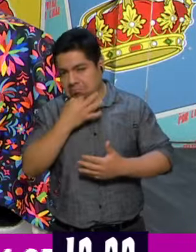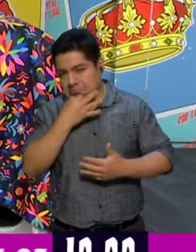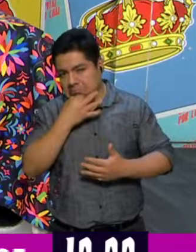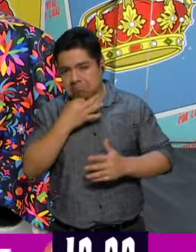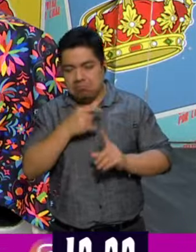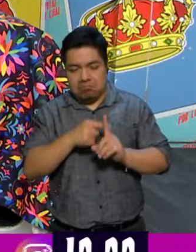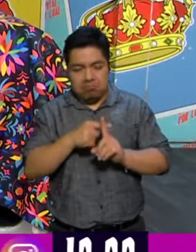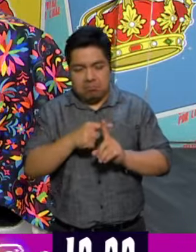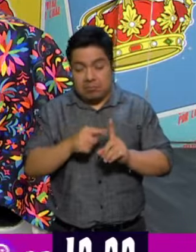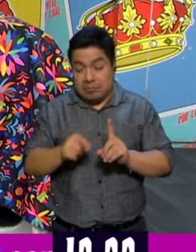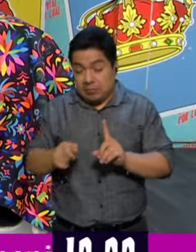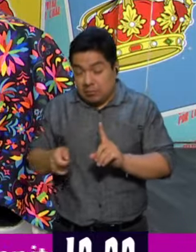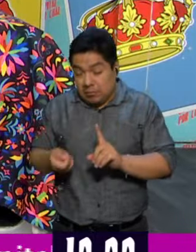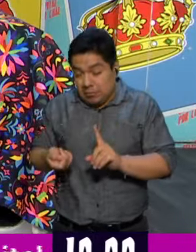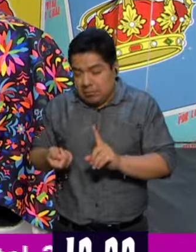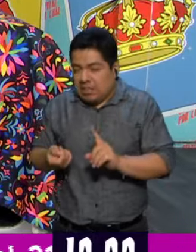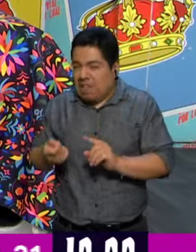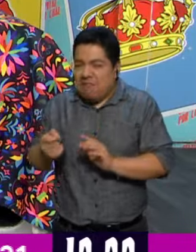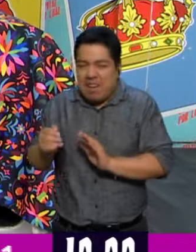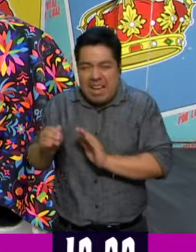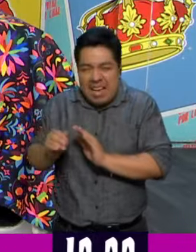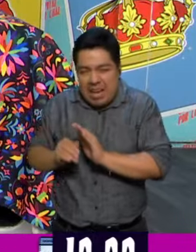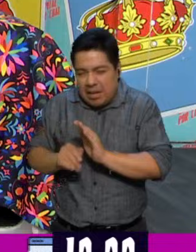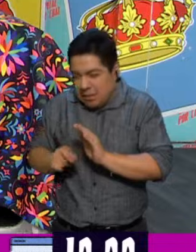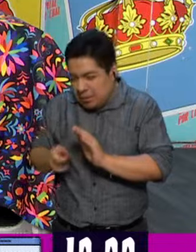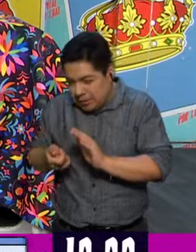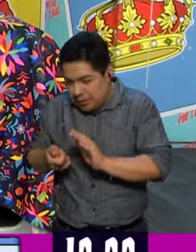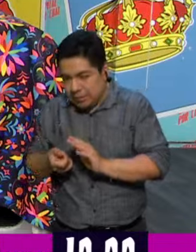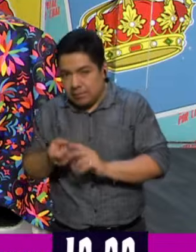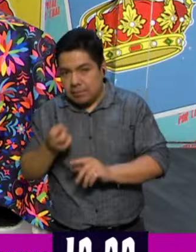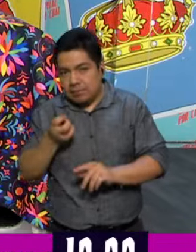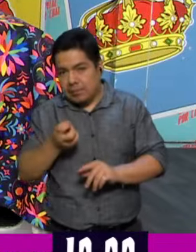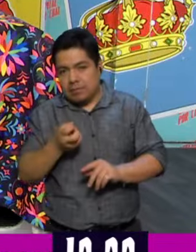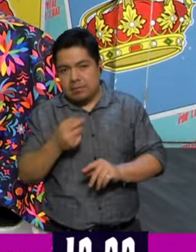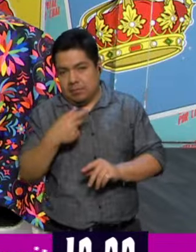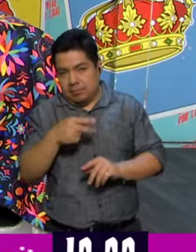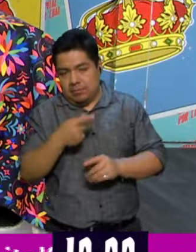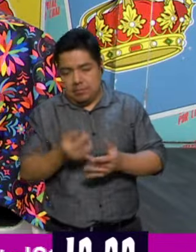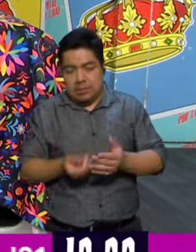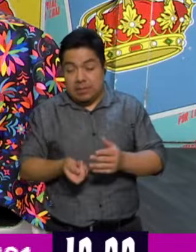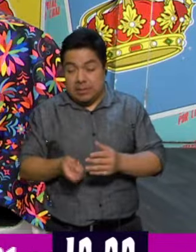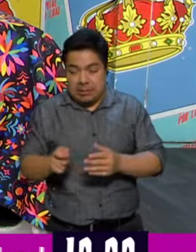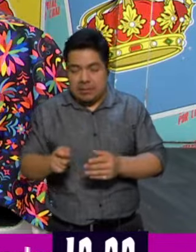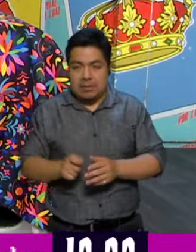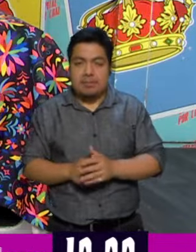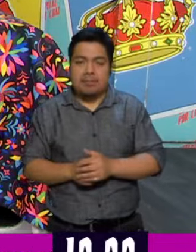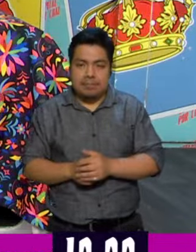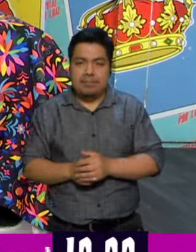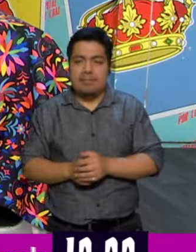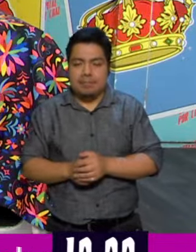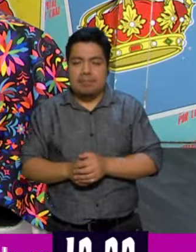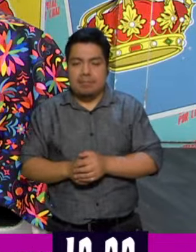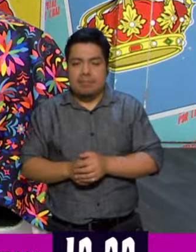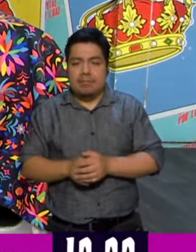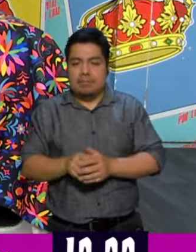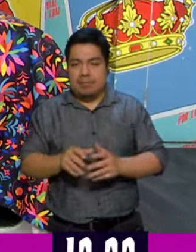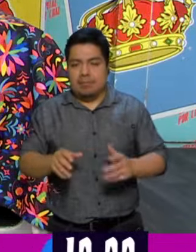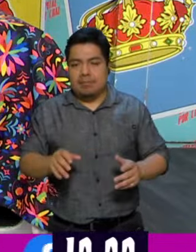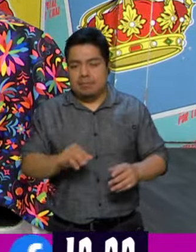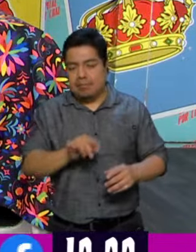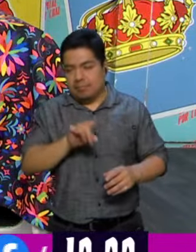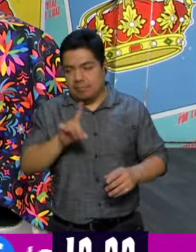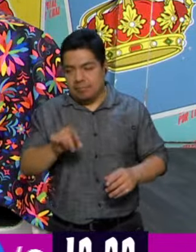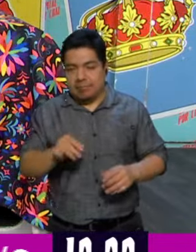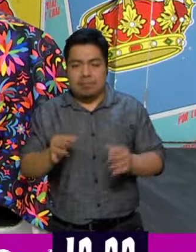temperatura muy baja. La temperatura más baja que dé su estufa o su lumbre, con eso. Y entonces, ya. Y luego lo